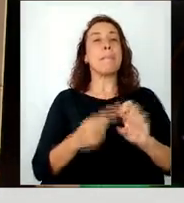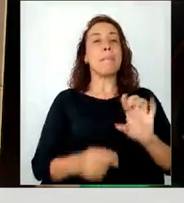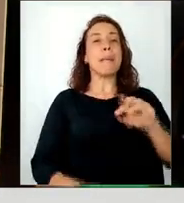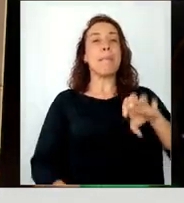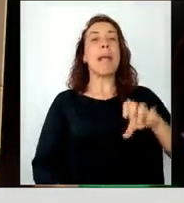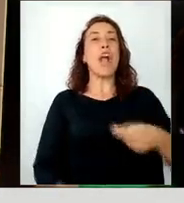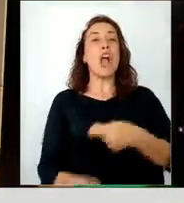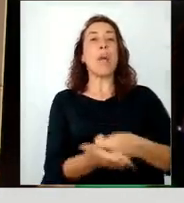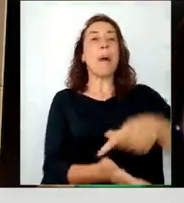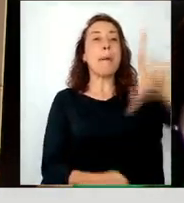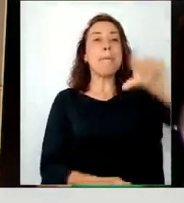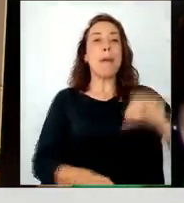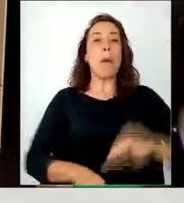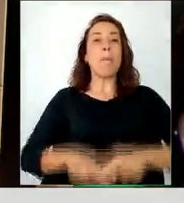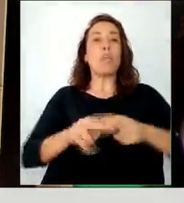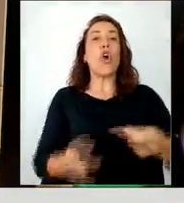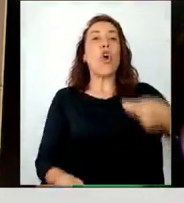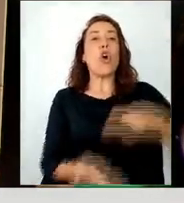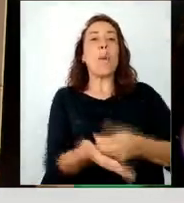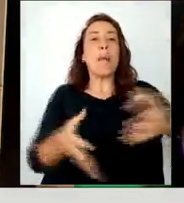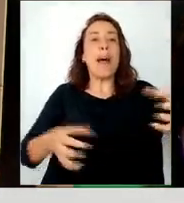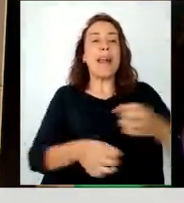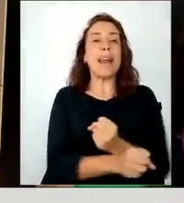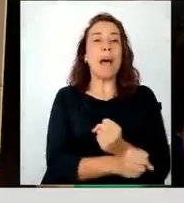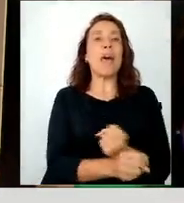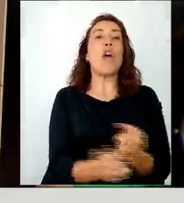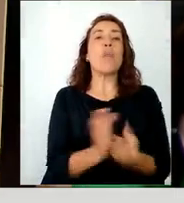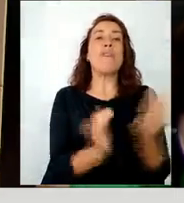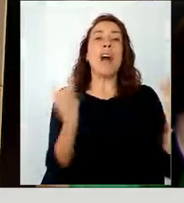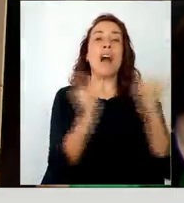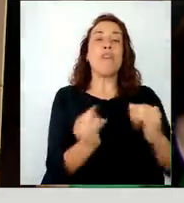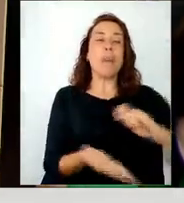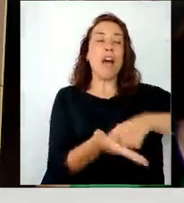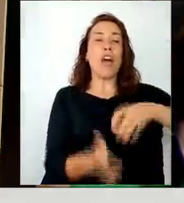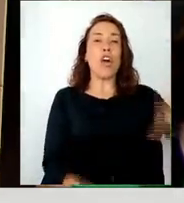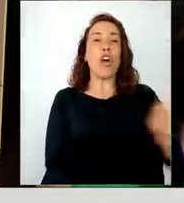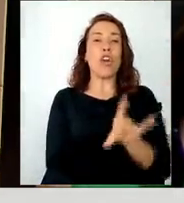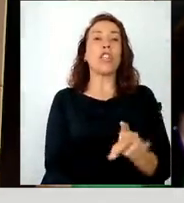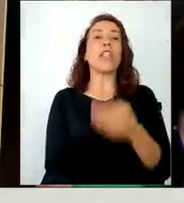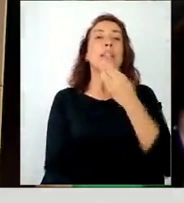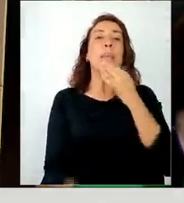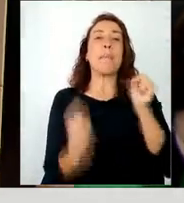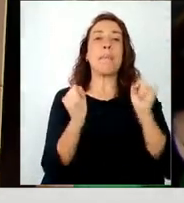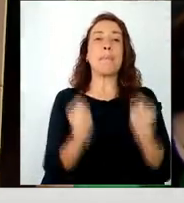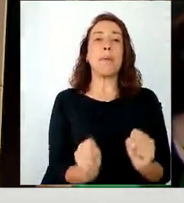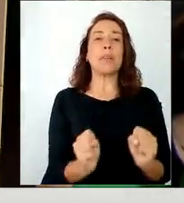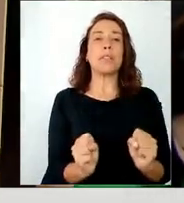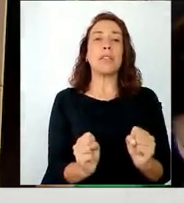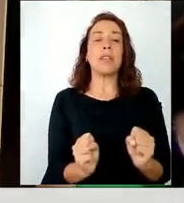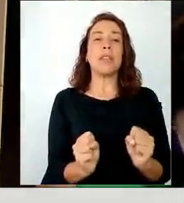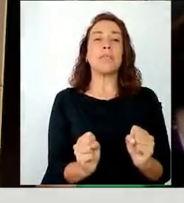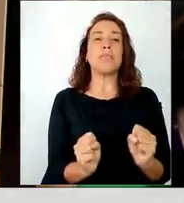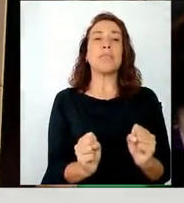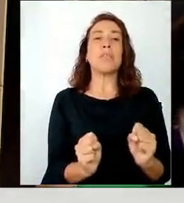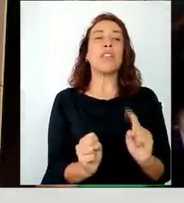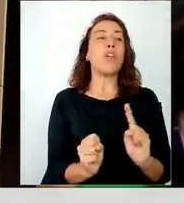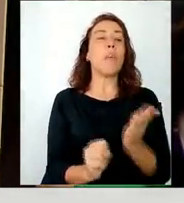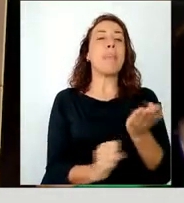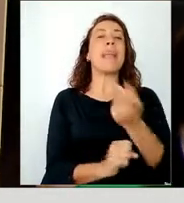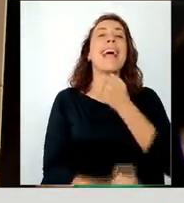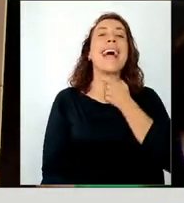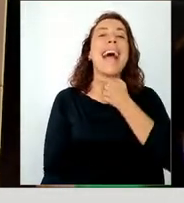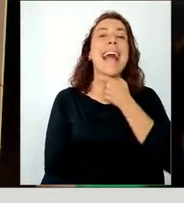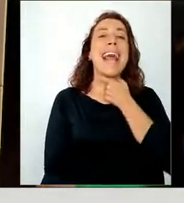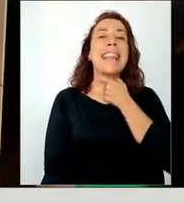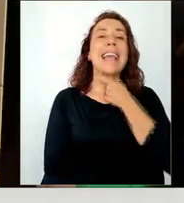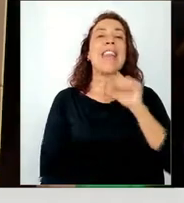incorporación de la compra ágil un nuevo procedimiento de contratación y la posibilidad de prescindir de garantías de estas empresas en ciertos